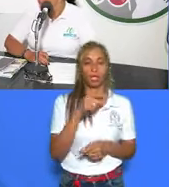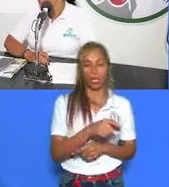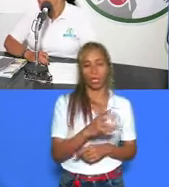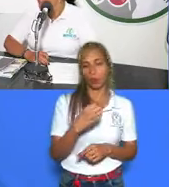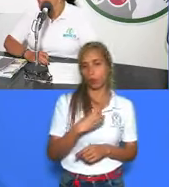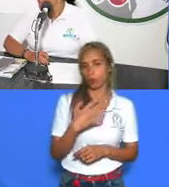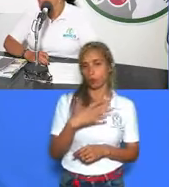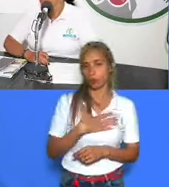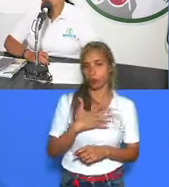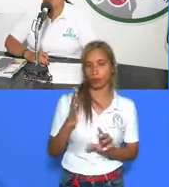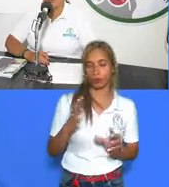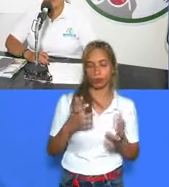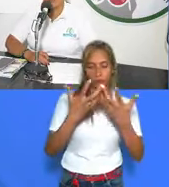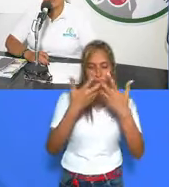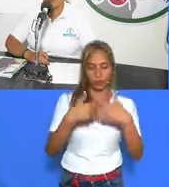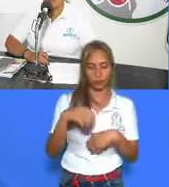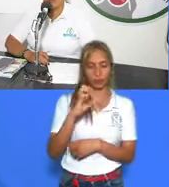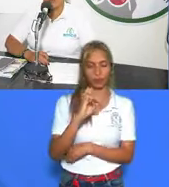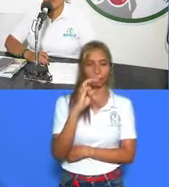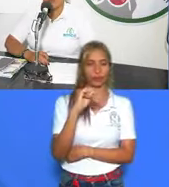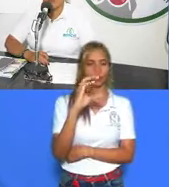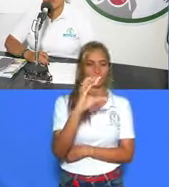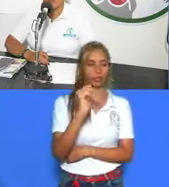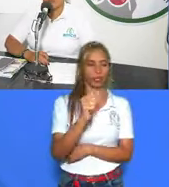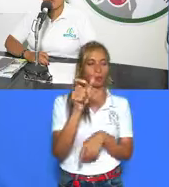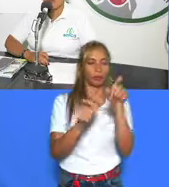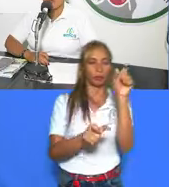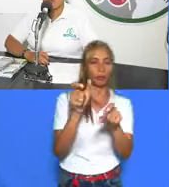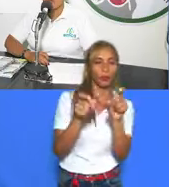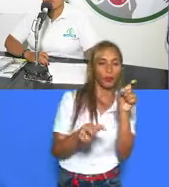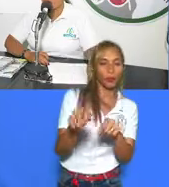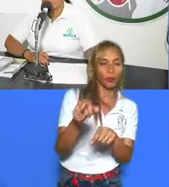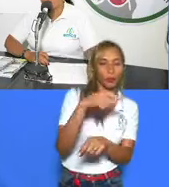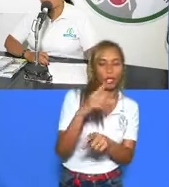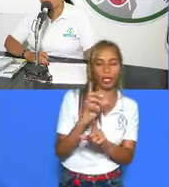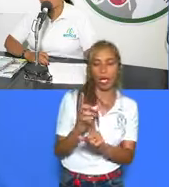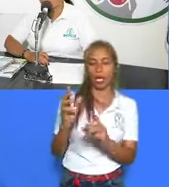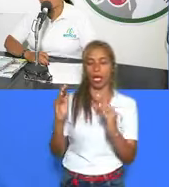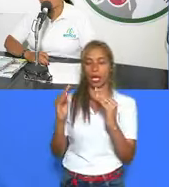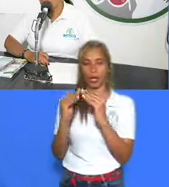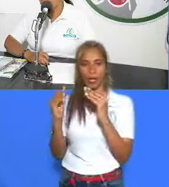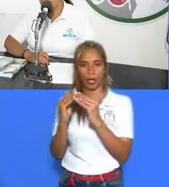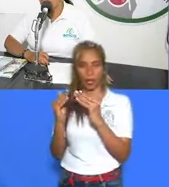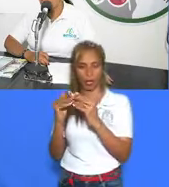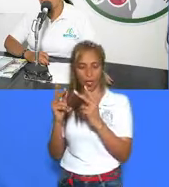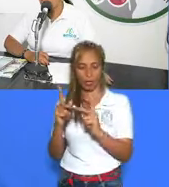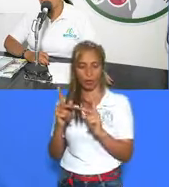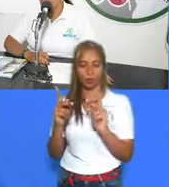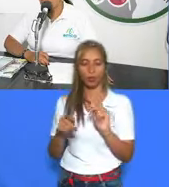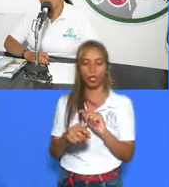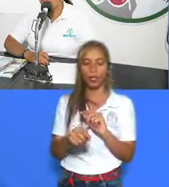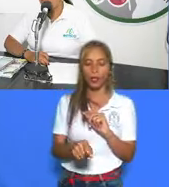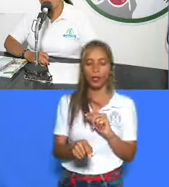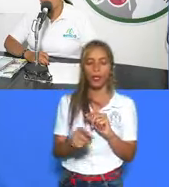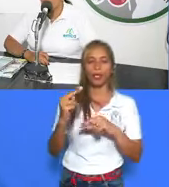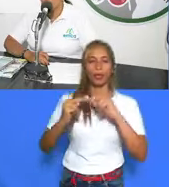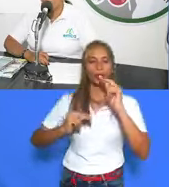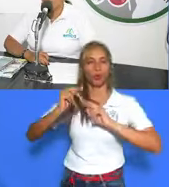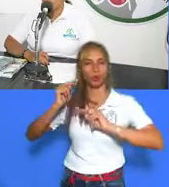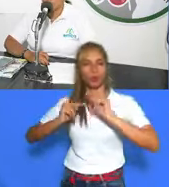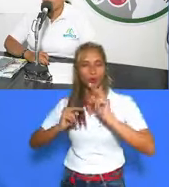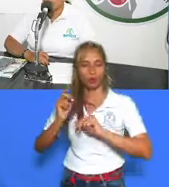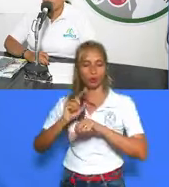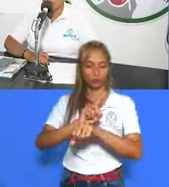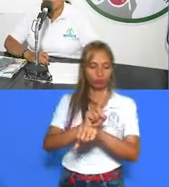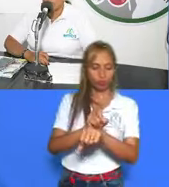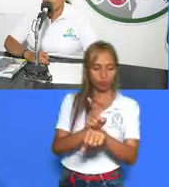EMCA para que las personas y usuarios puedan tener en sus viviendas todo lo que en materia de infraestructura se requiere y poder contar con un